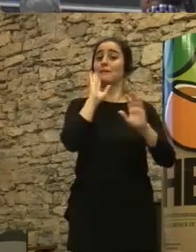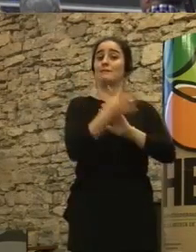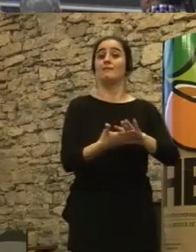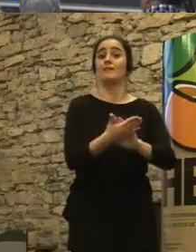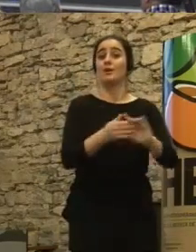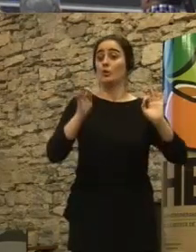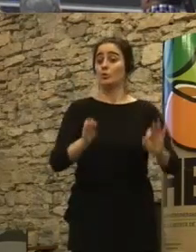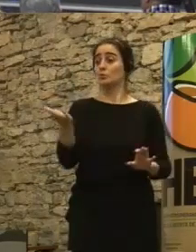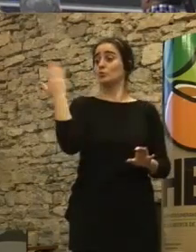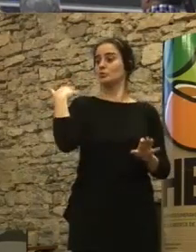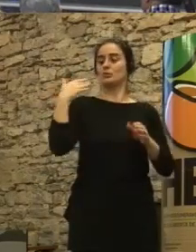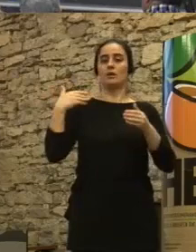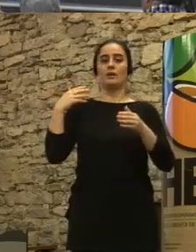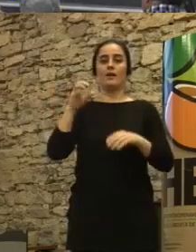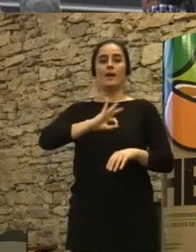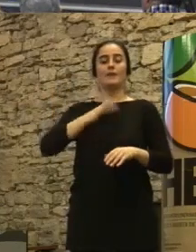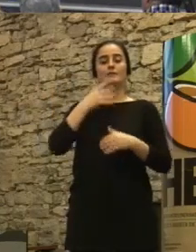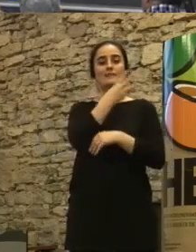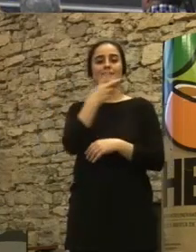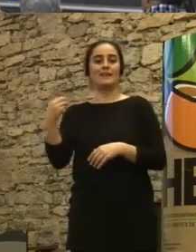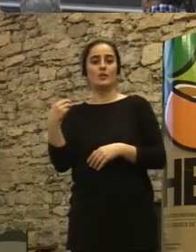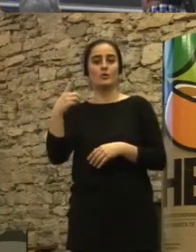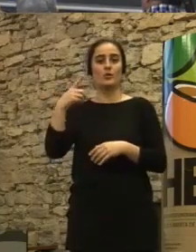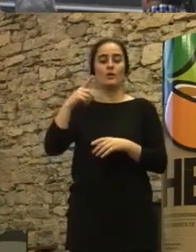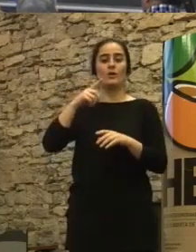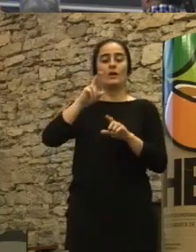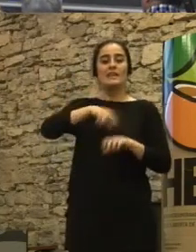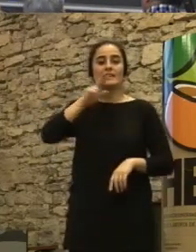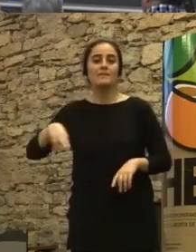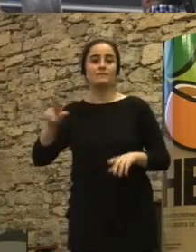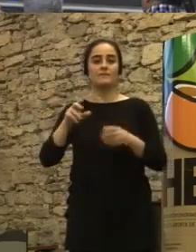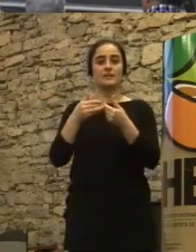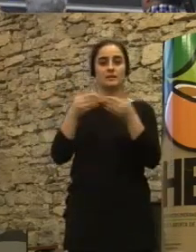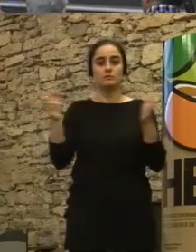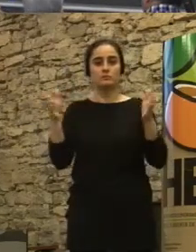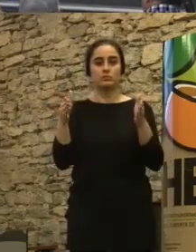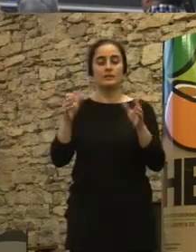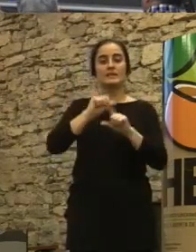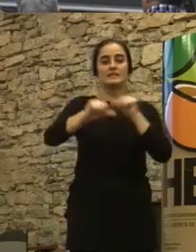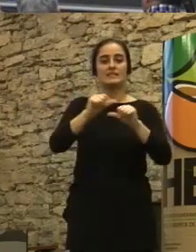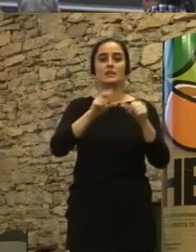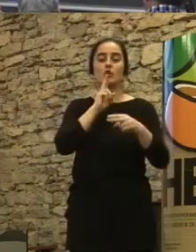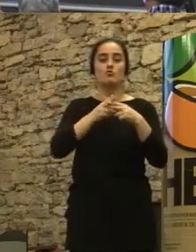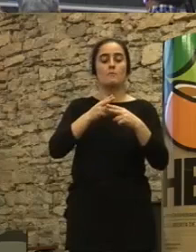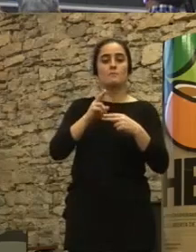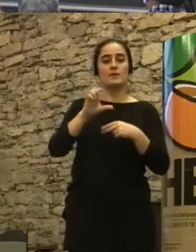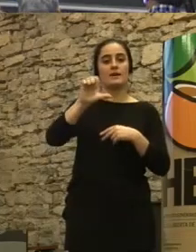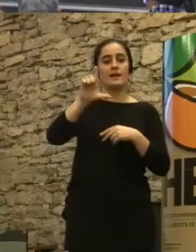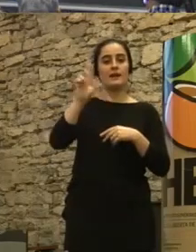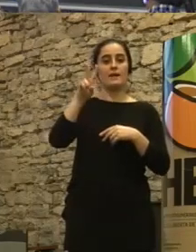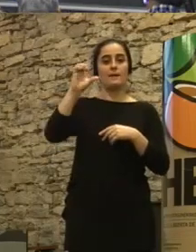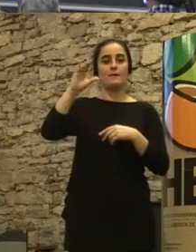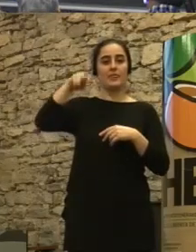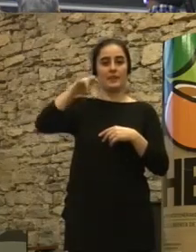estrenado el 31 de enero, estrenó Netflix una serie de Vivaldo que se llama El vecino. Anda. Y que en el primer